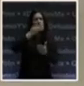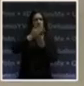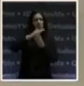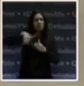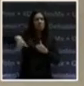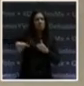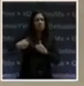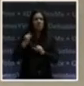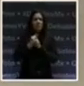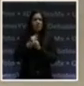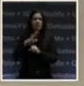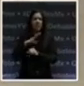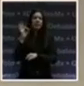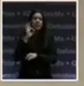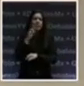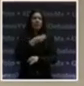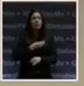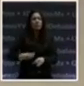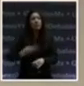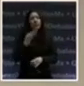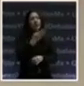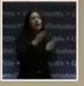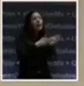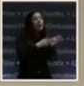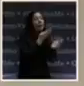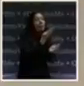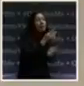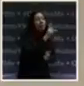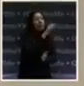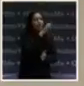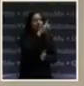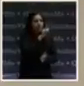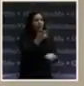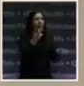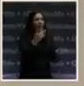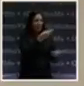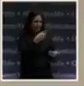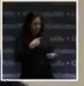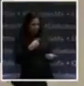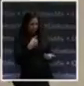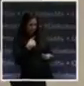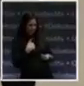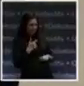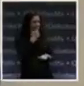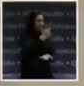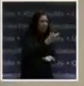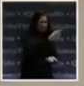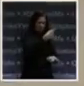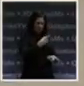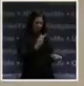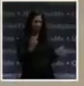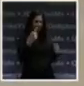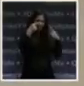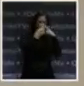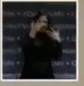posible que el municipio te pida el recibo predial si ahí lo pagas? Hay cosas que necesitamos facilitar y digitalizar